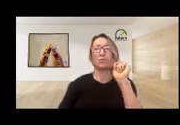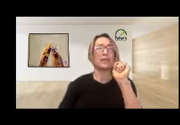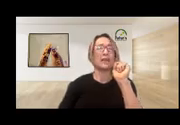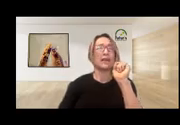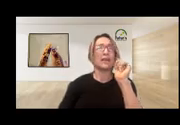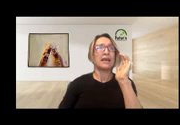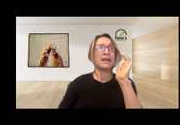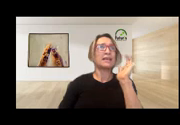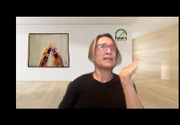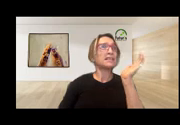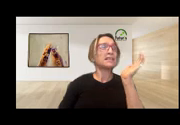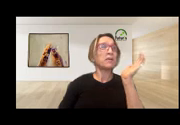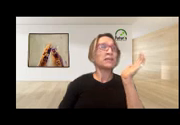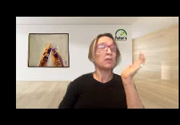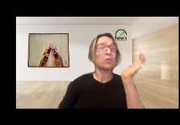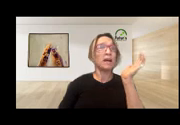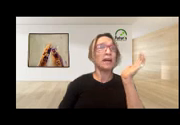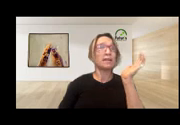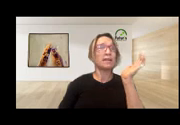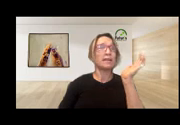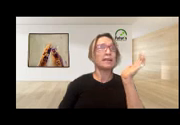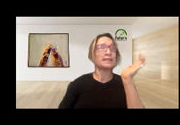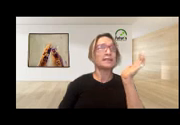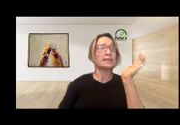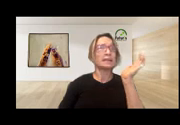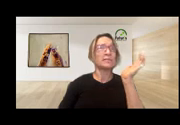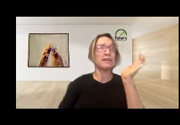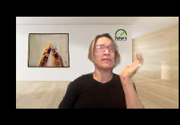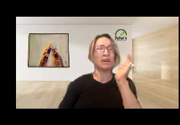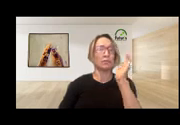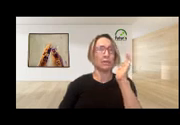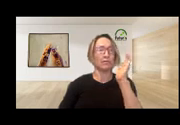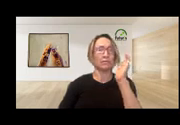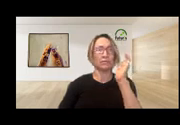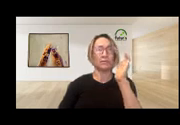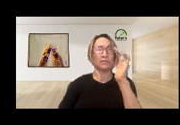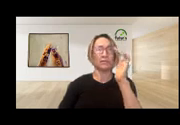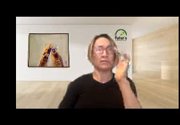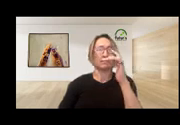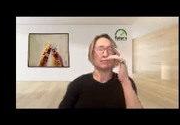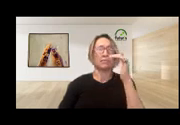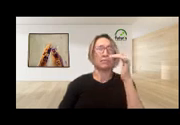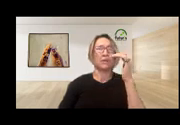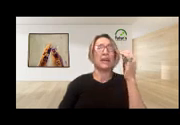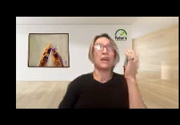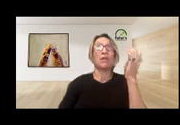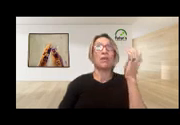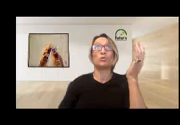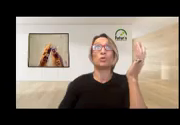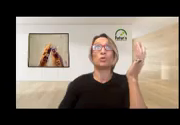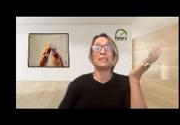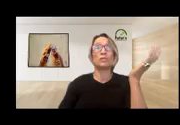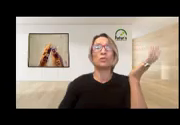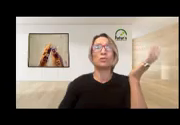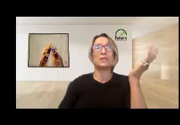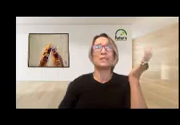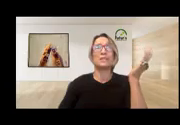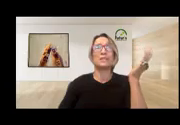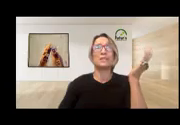de ellos. ¿Qué tenían de particular esta megafauna? Pues vivían en un